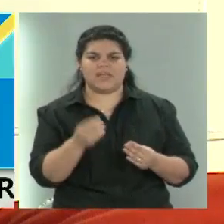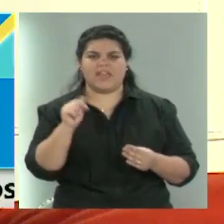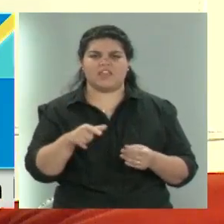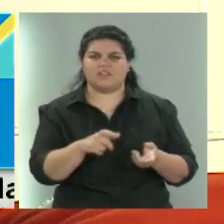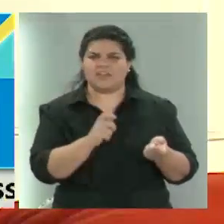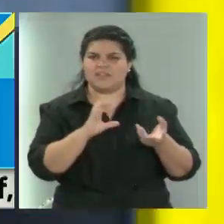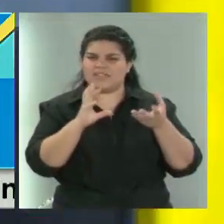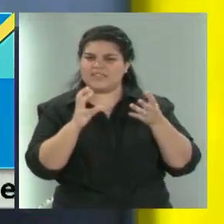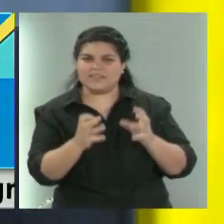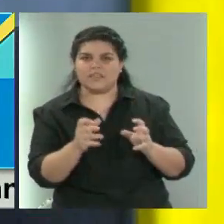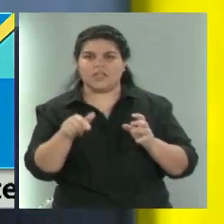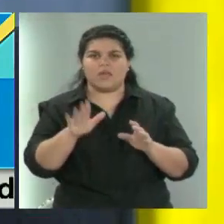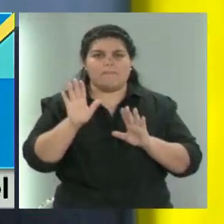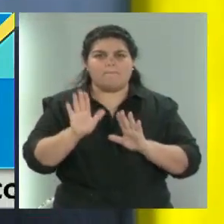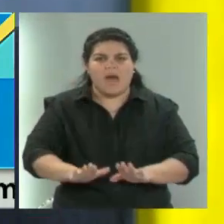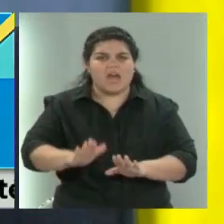ese proceso cultural